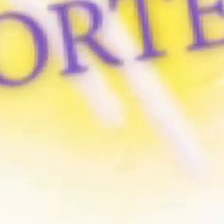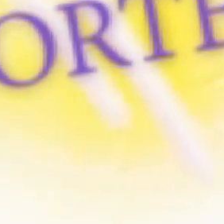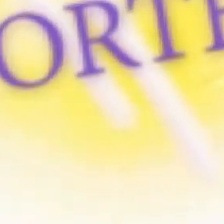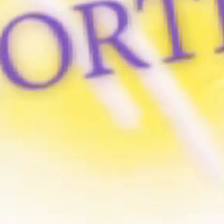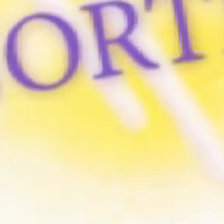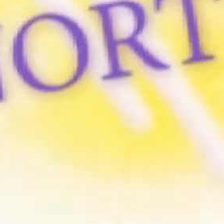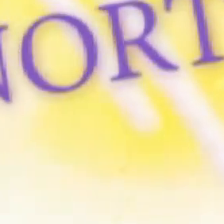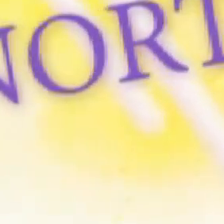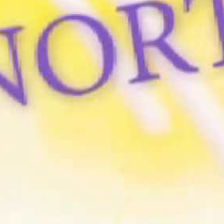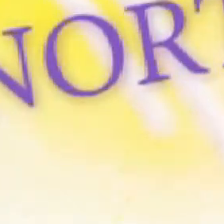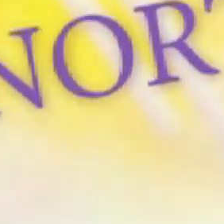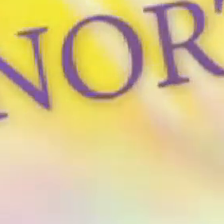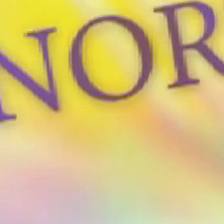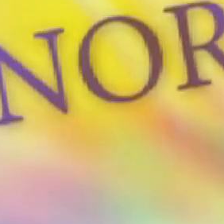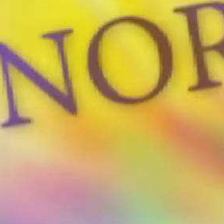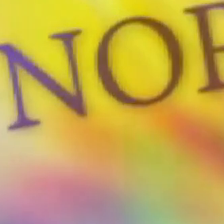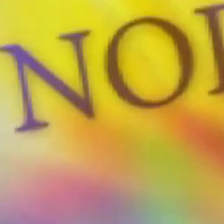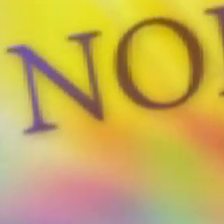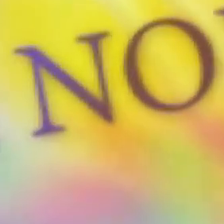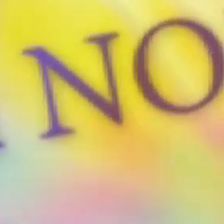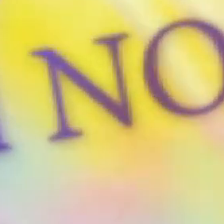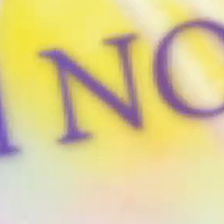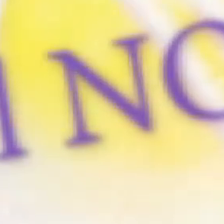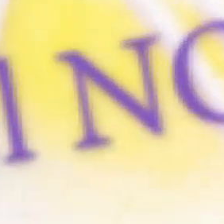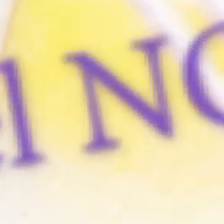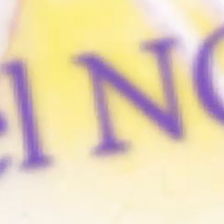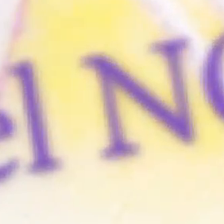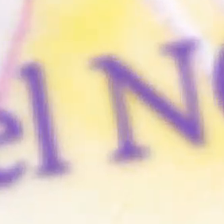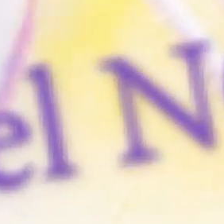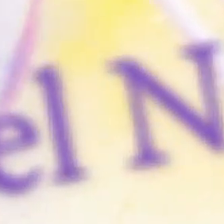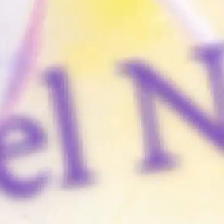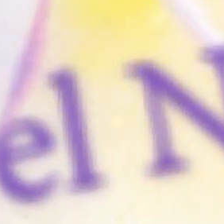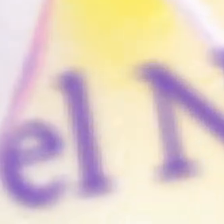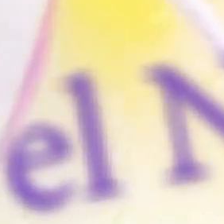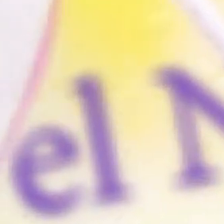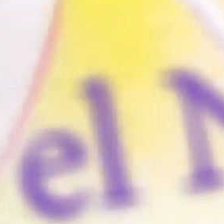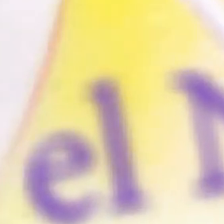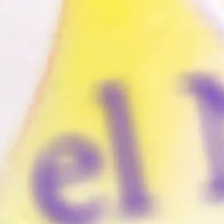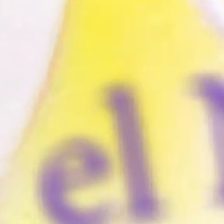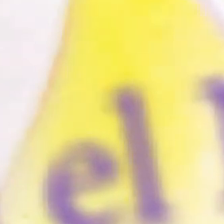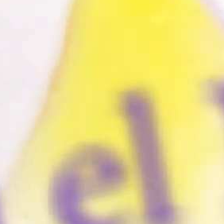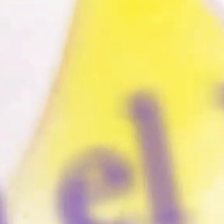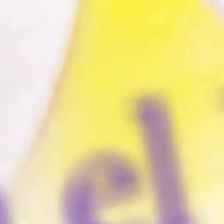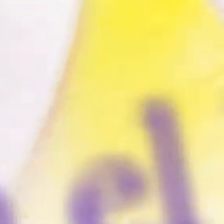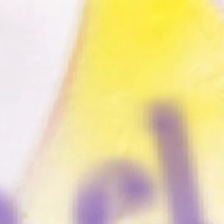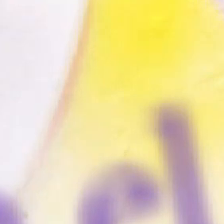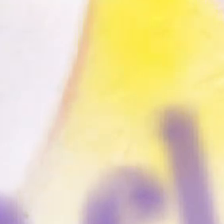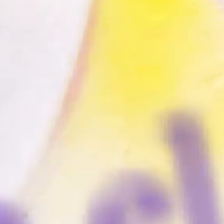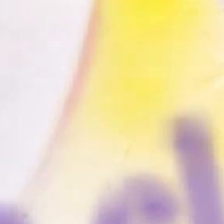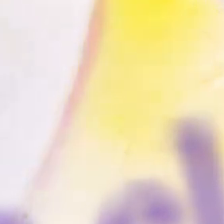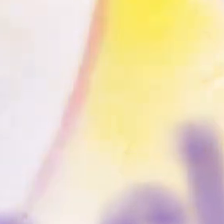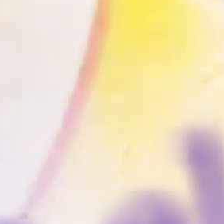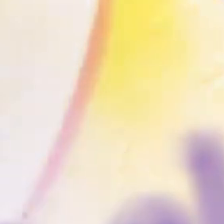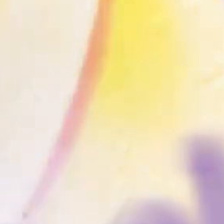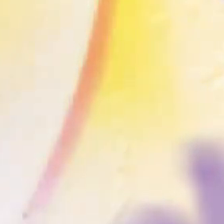Para usted, para los que viven lejos de un templo, los que están enfermos, presos o imposibilitados